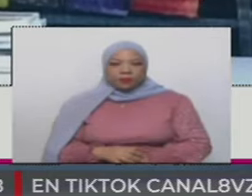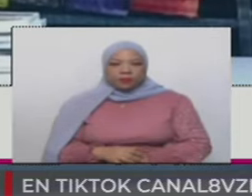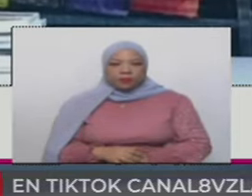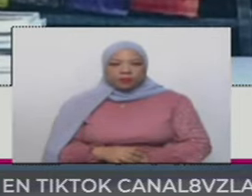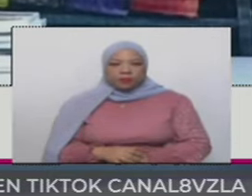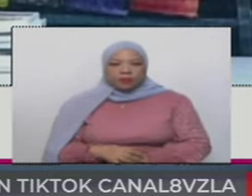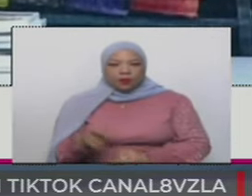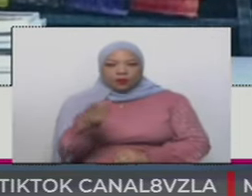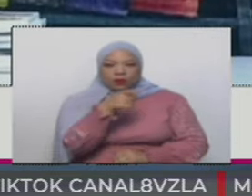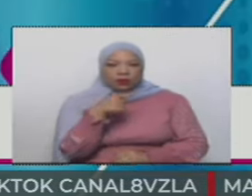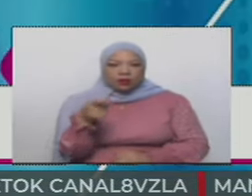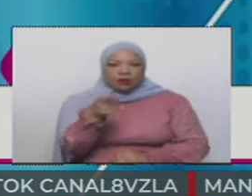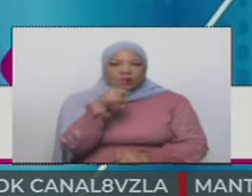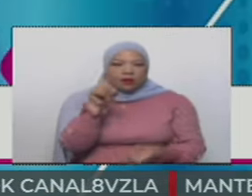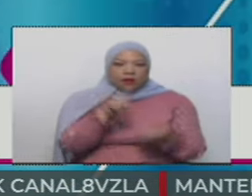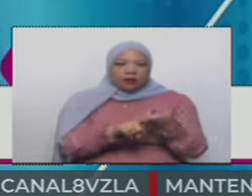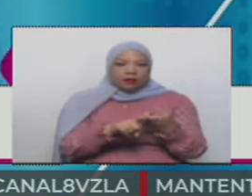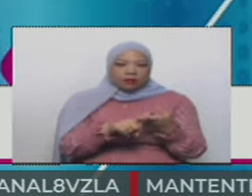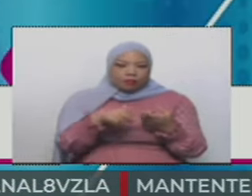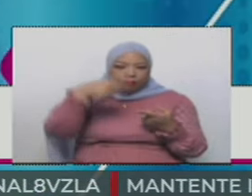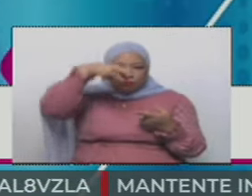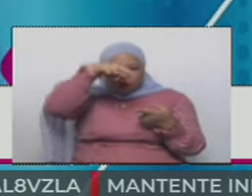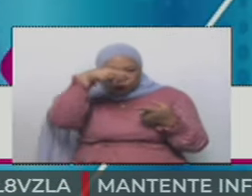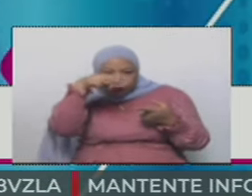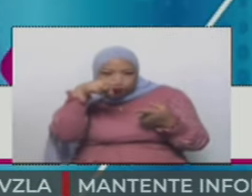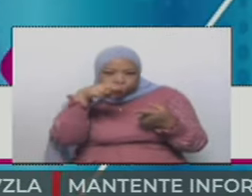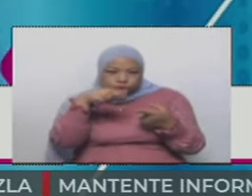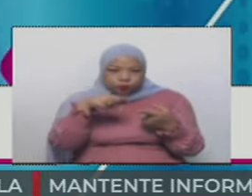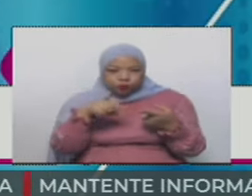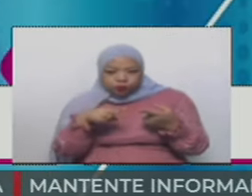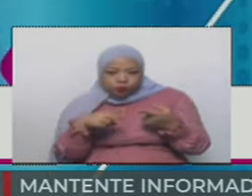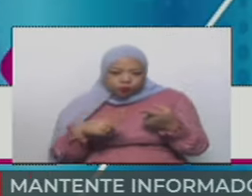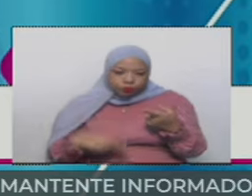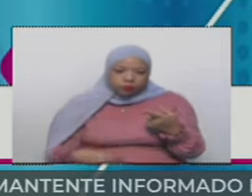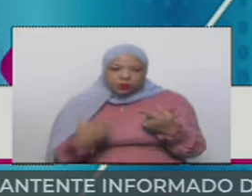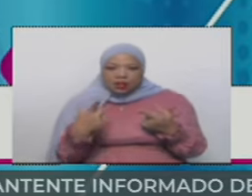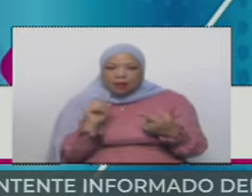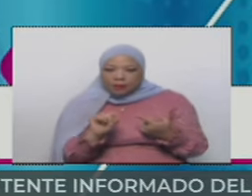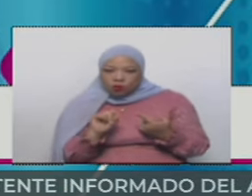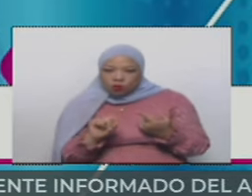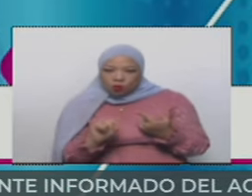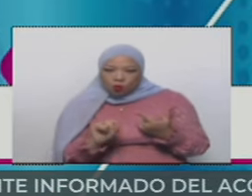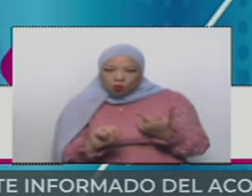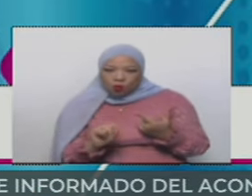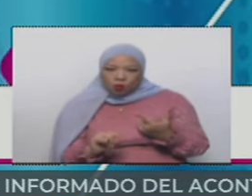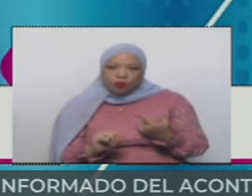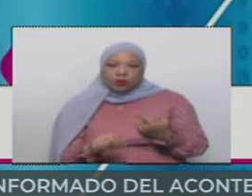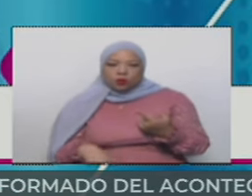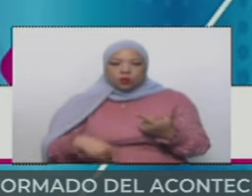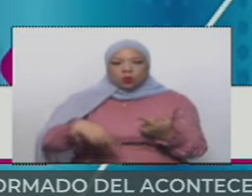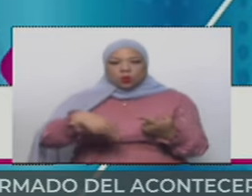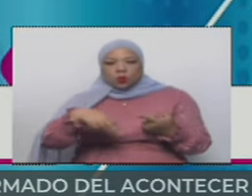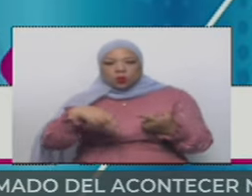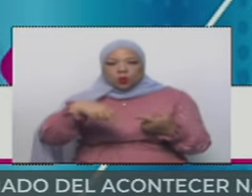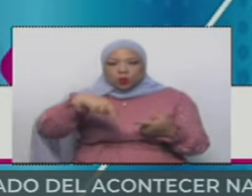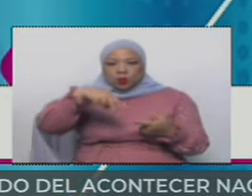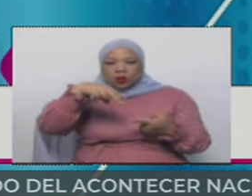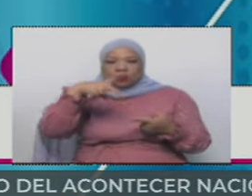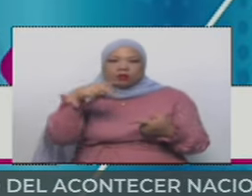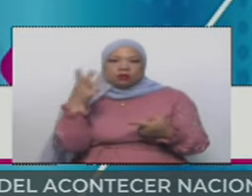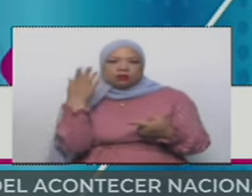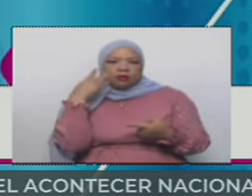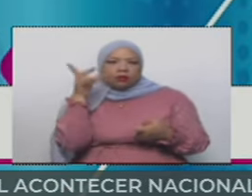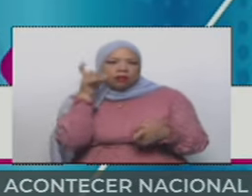Silita buscándome porque no salía, yo me metí 3 minutos abajo y no salía, entonces ella me estaba